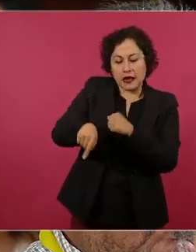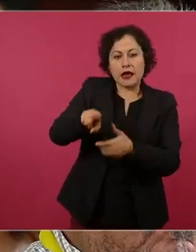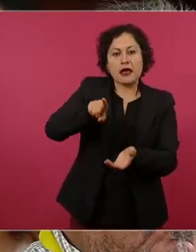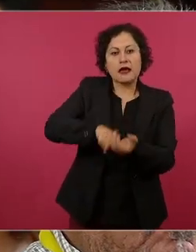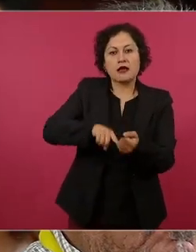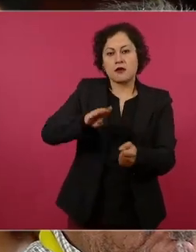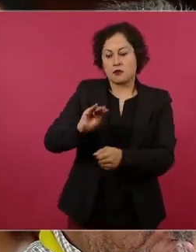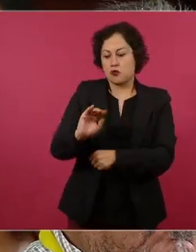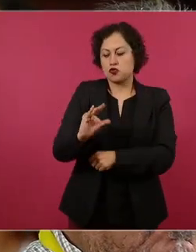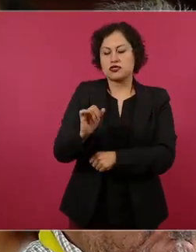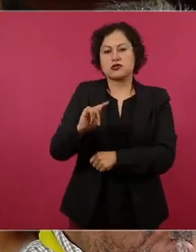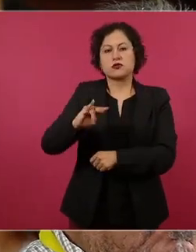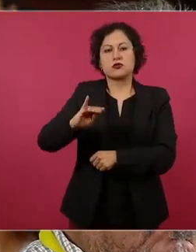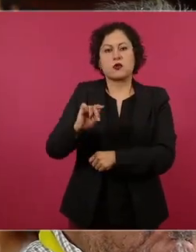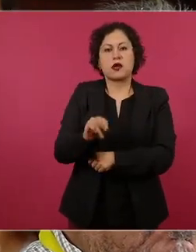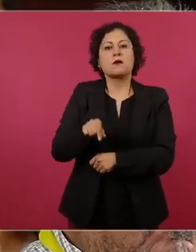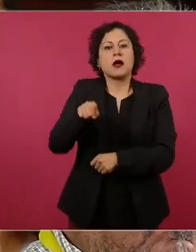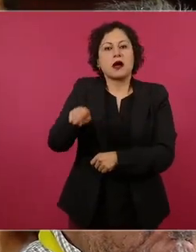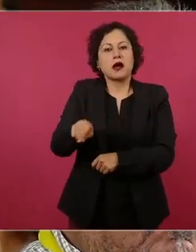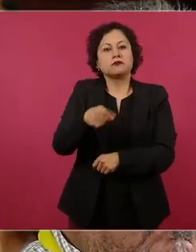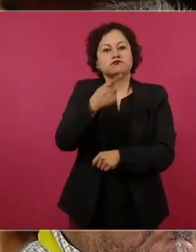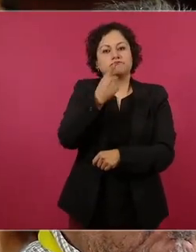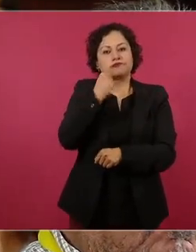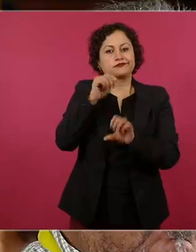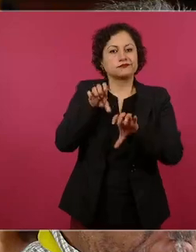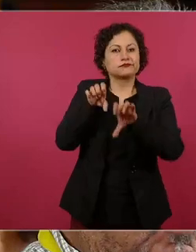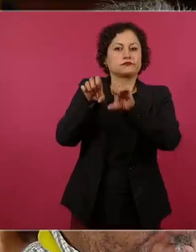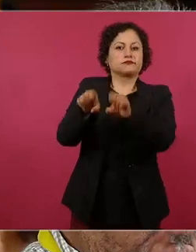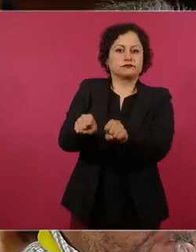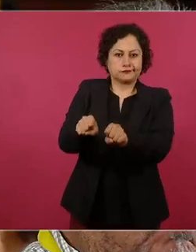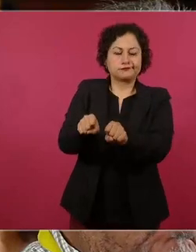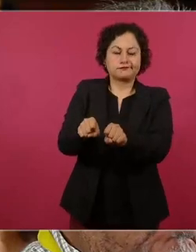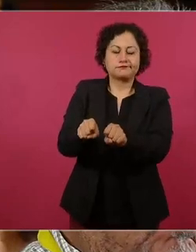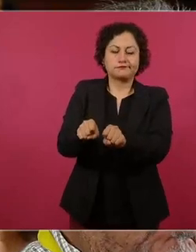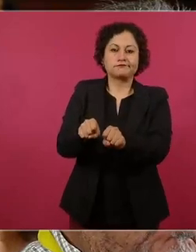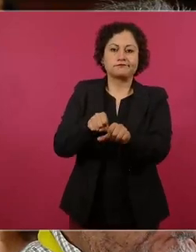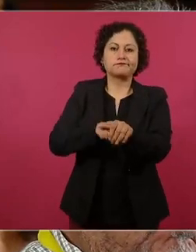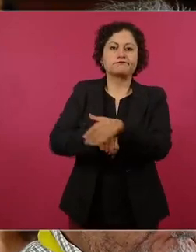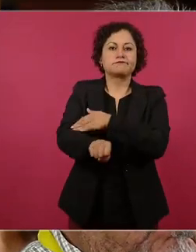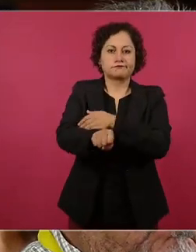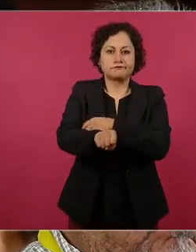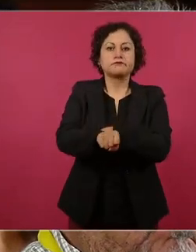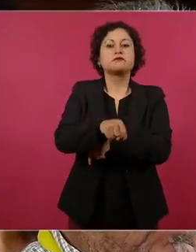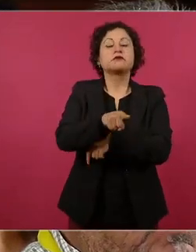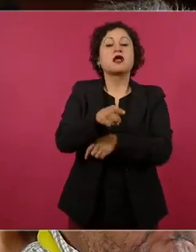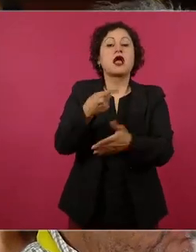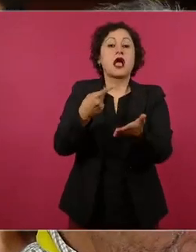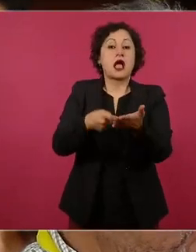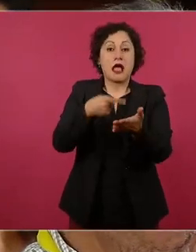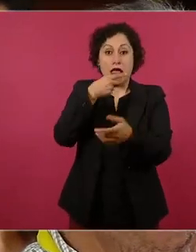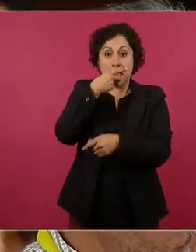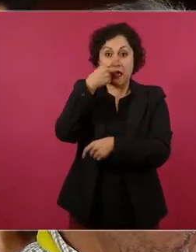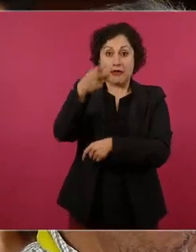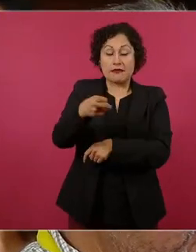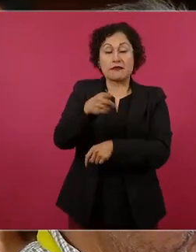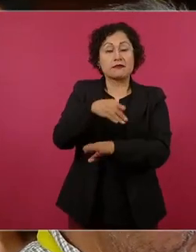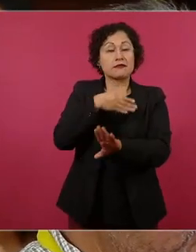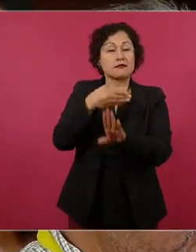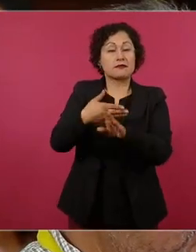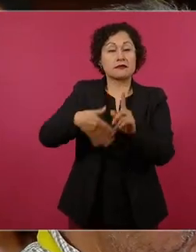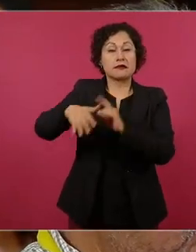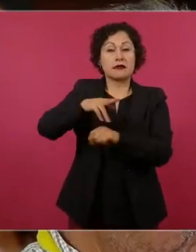por lo que es detenido. Durante el proceso se determinó que la reparación del daño ambiental asciende